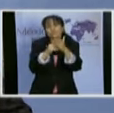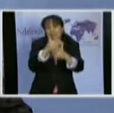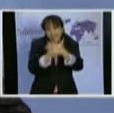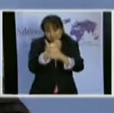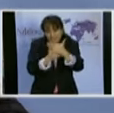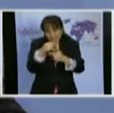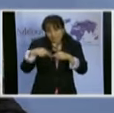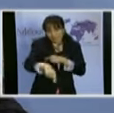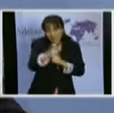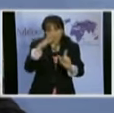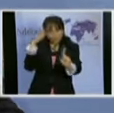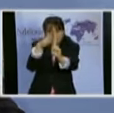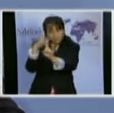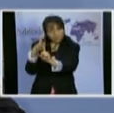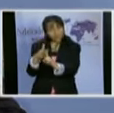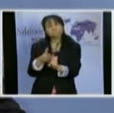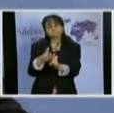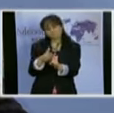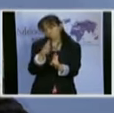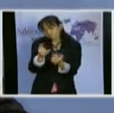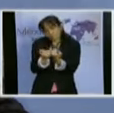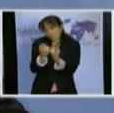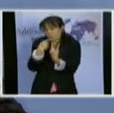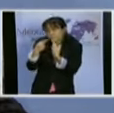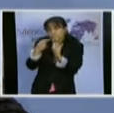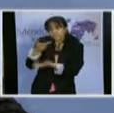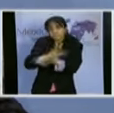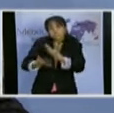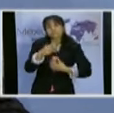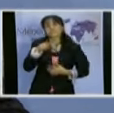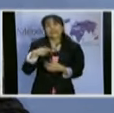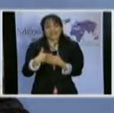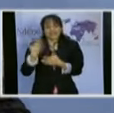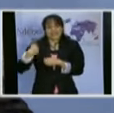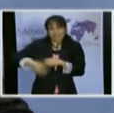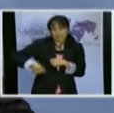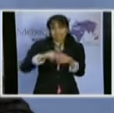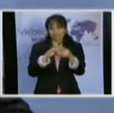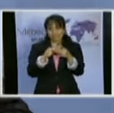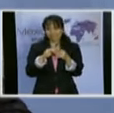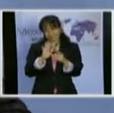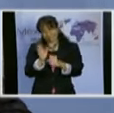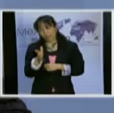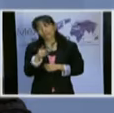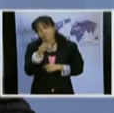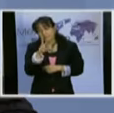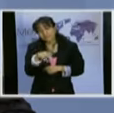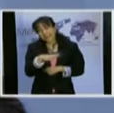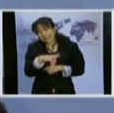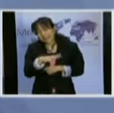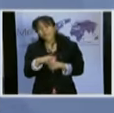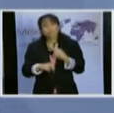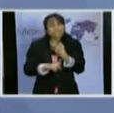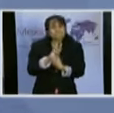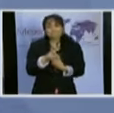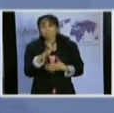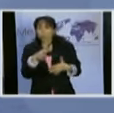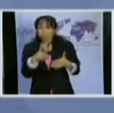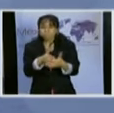con las colegas que hablaron antes los desafíos que presenta, las limitaciones que presenta, incluso desde el